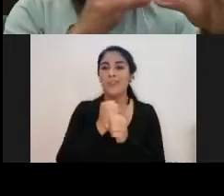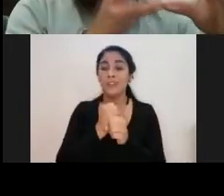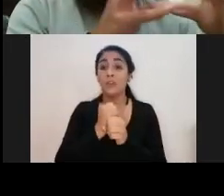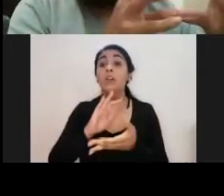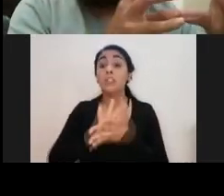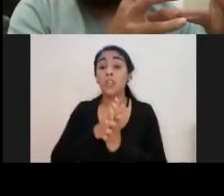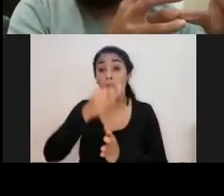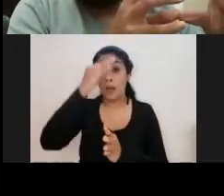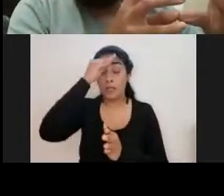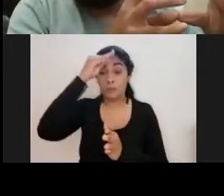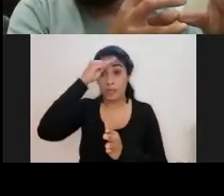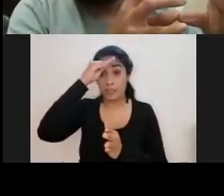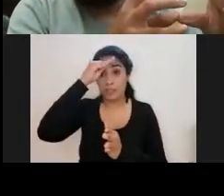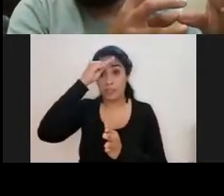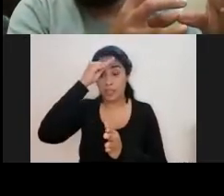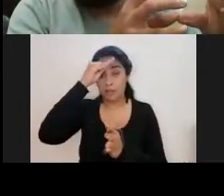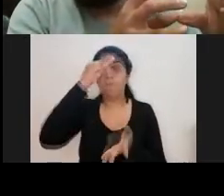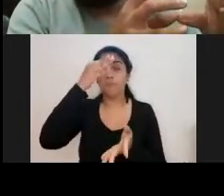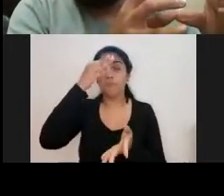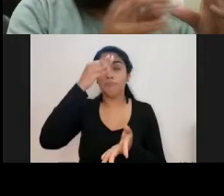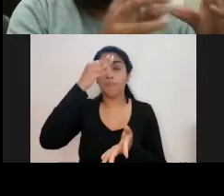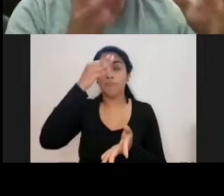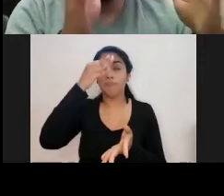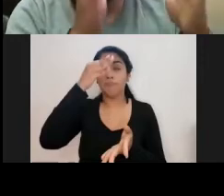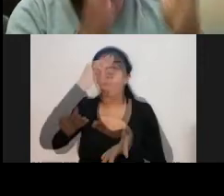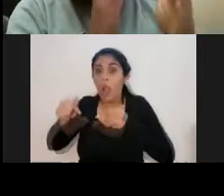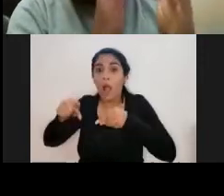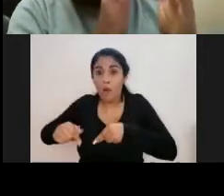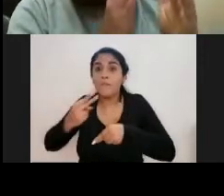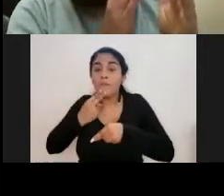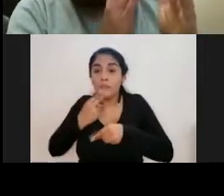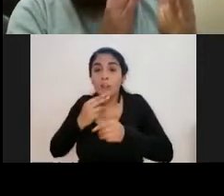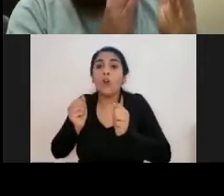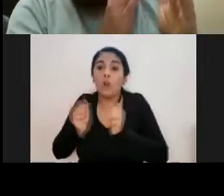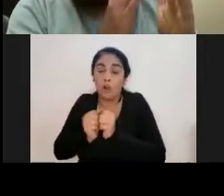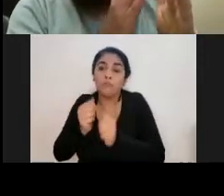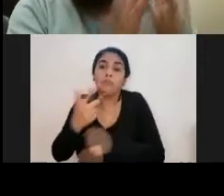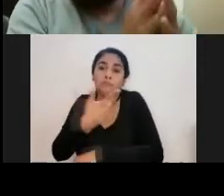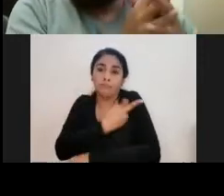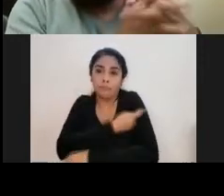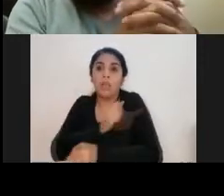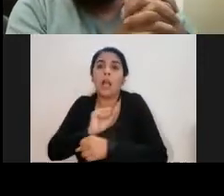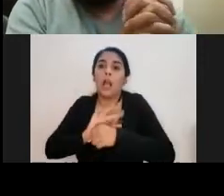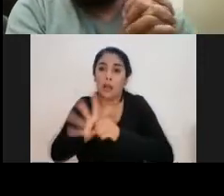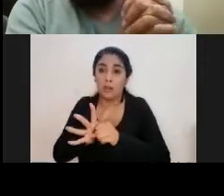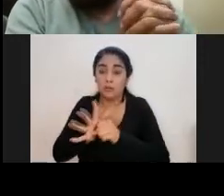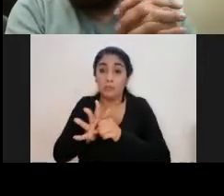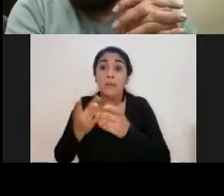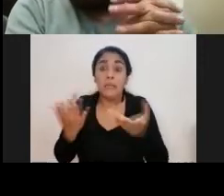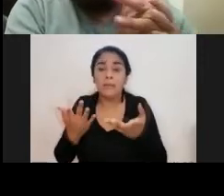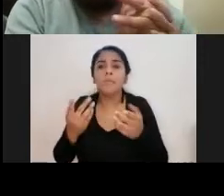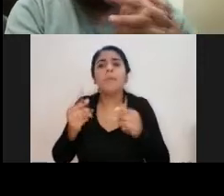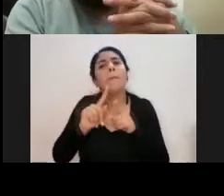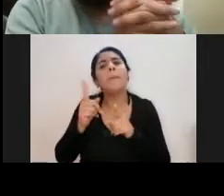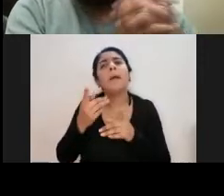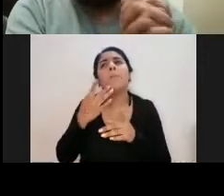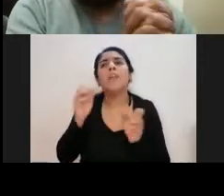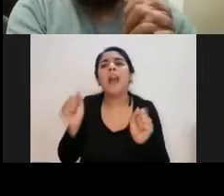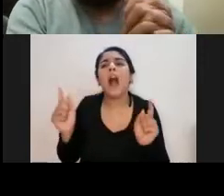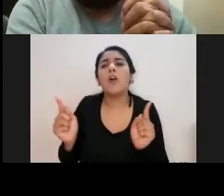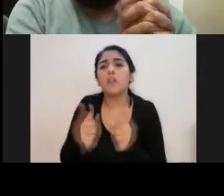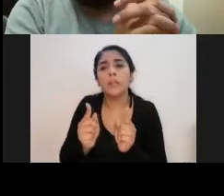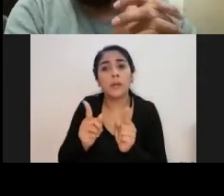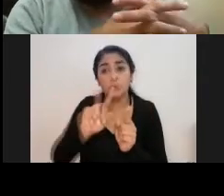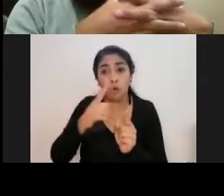transfirió a lo que estamos viviendo hoy día con SARS-CoV-2, para poder acortar mucho más, ¿cierto? No las pruebas, no la